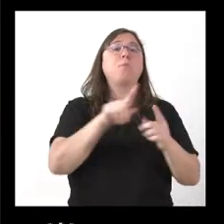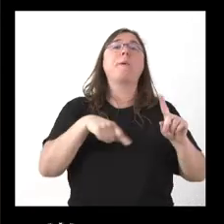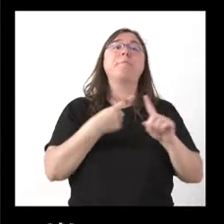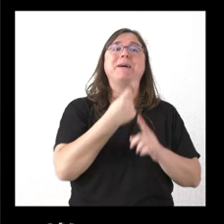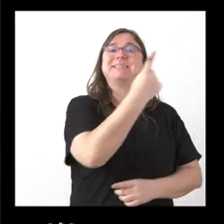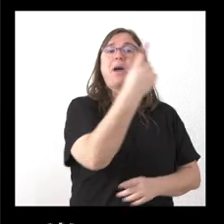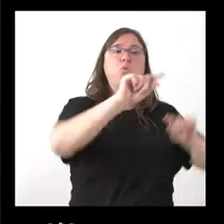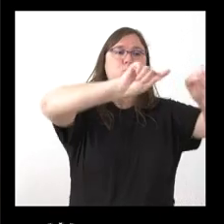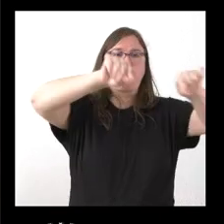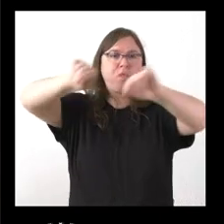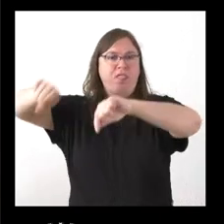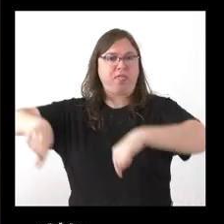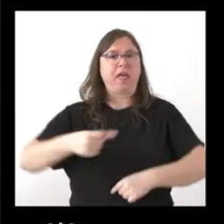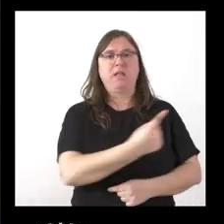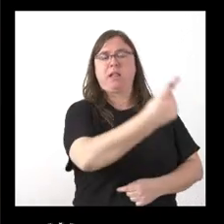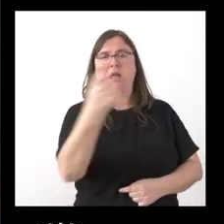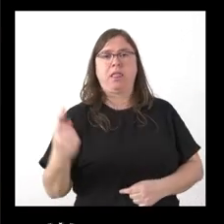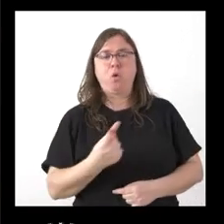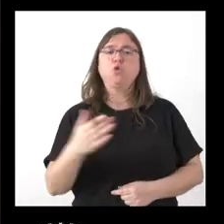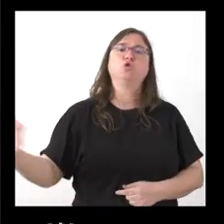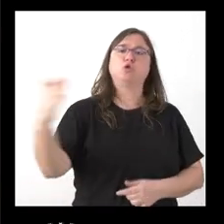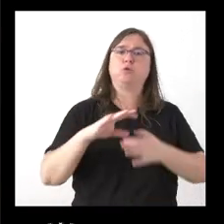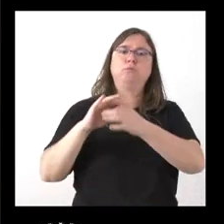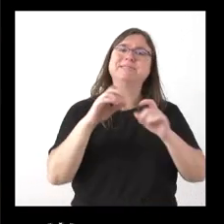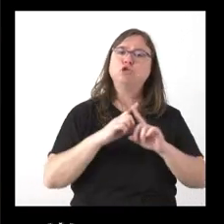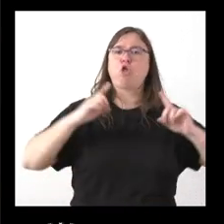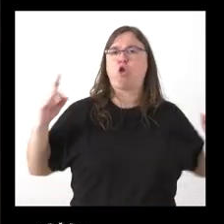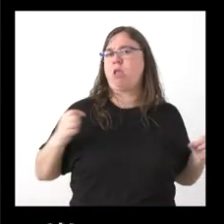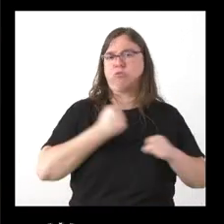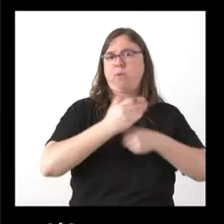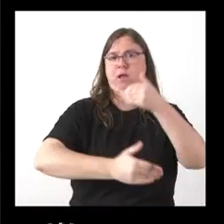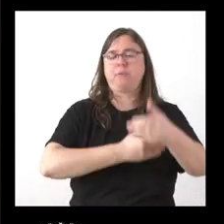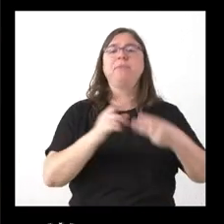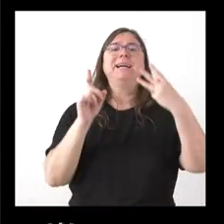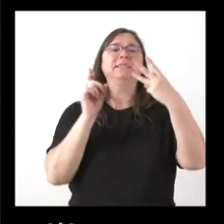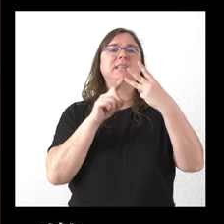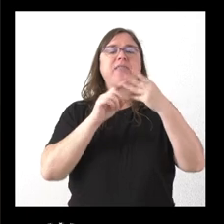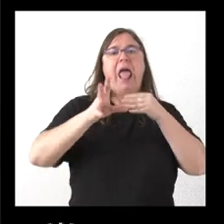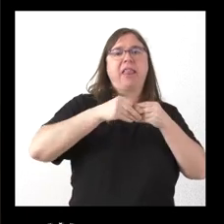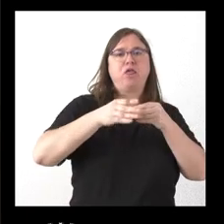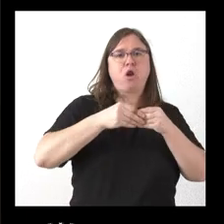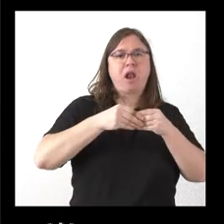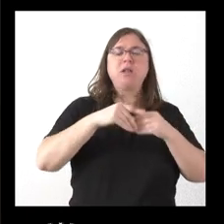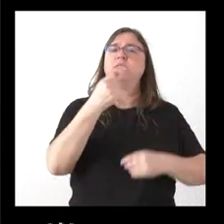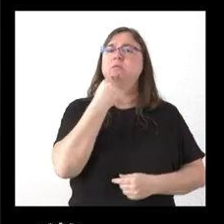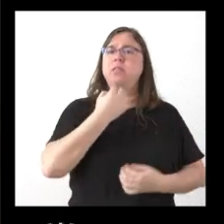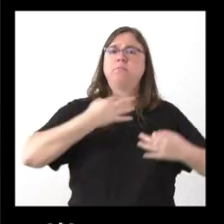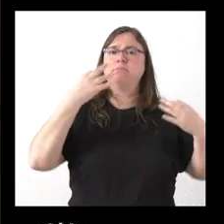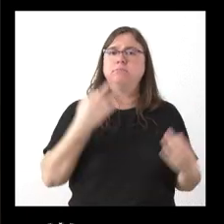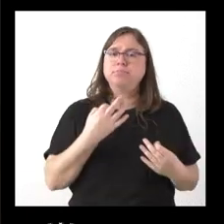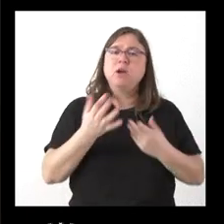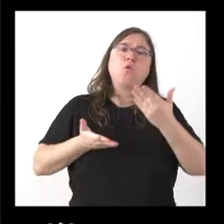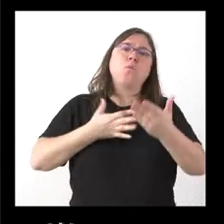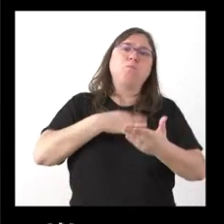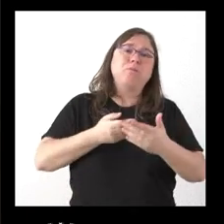de los que hay en cada una de las provincias la tercera disposición adicional establece la